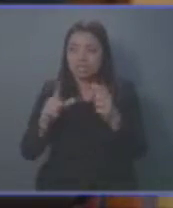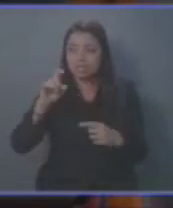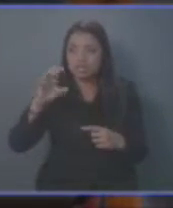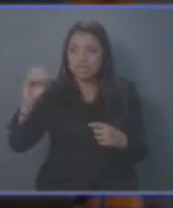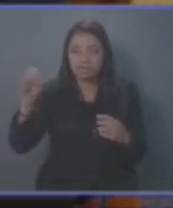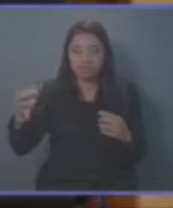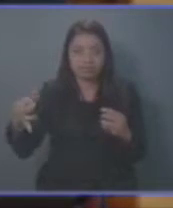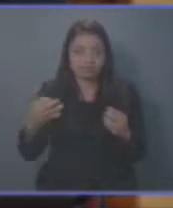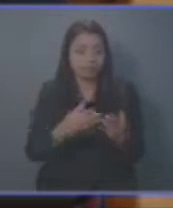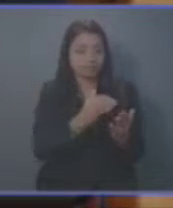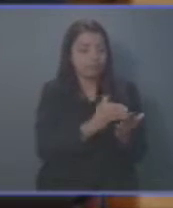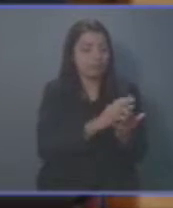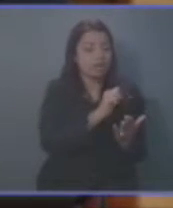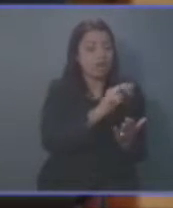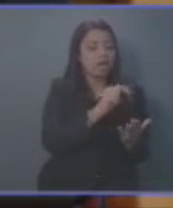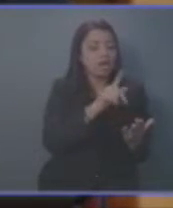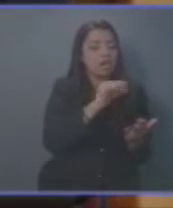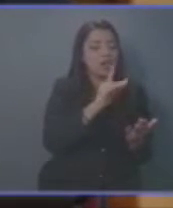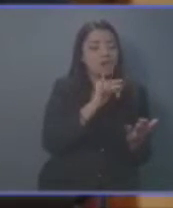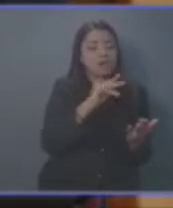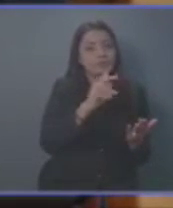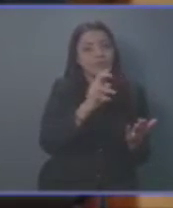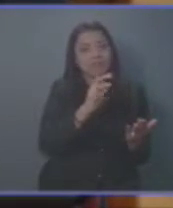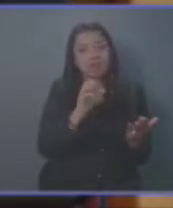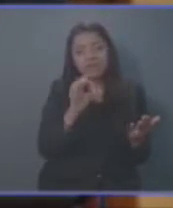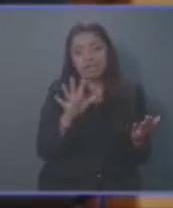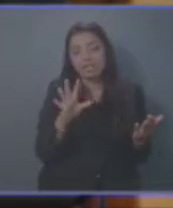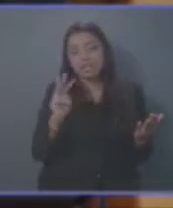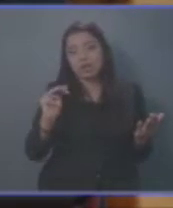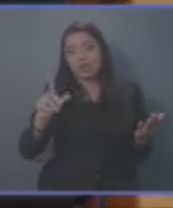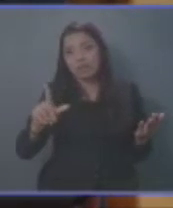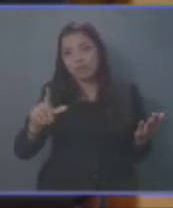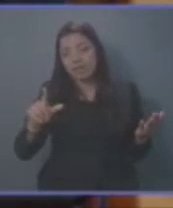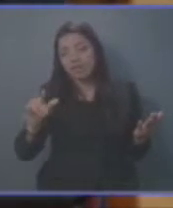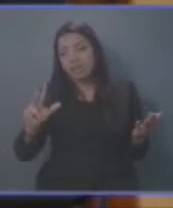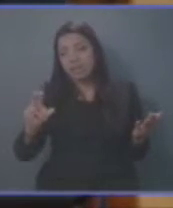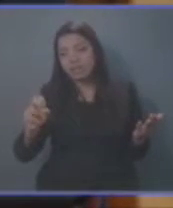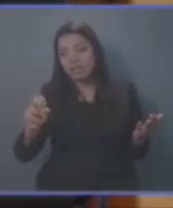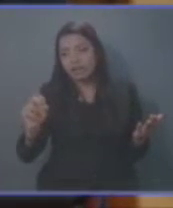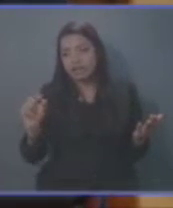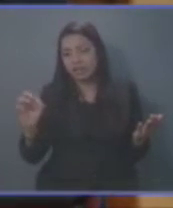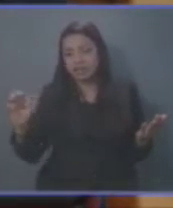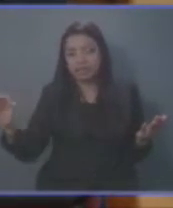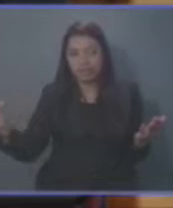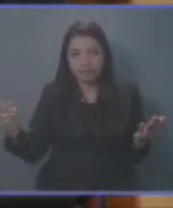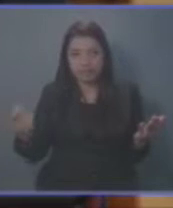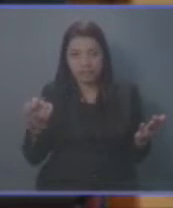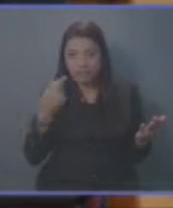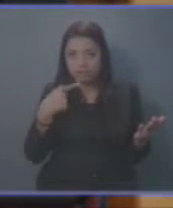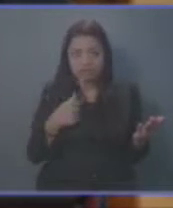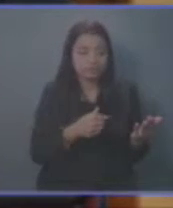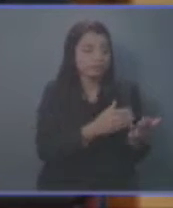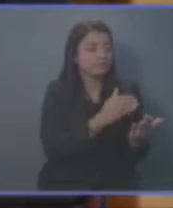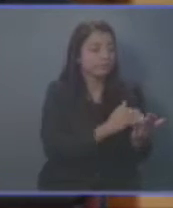FSA, amlodipine 5 miligramos, 30 tabletas, FSA,